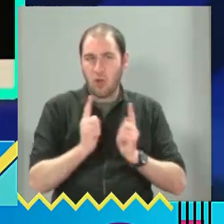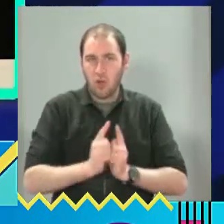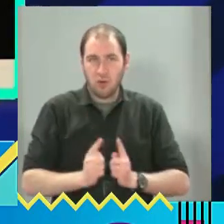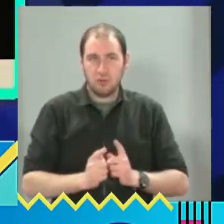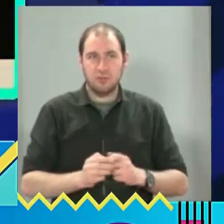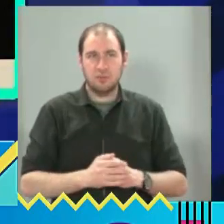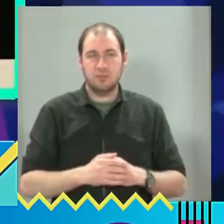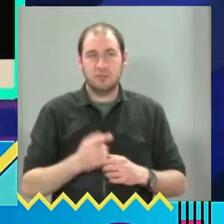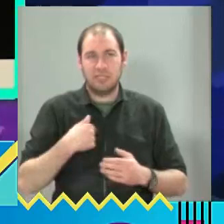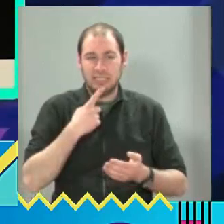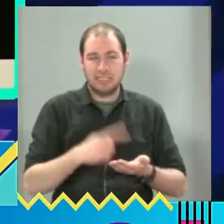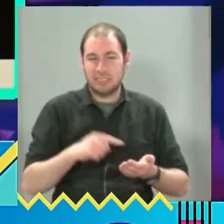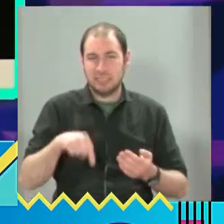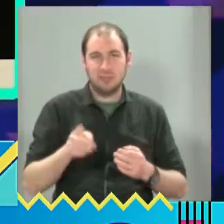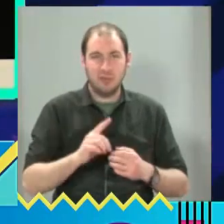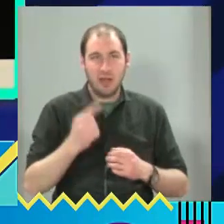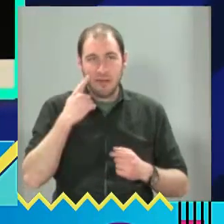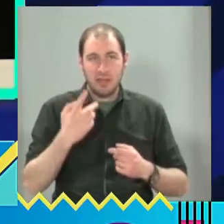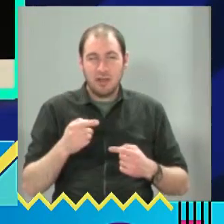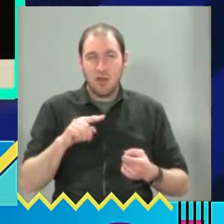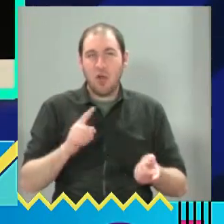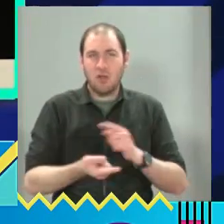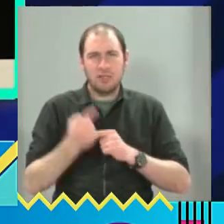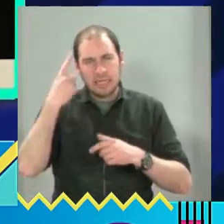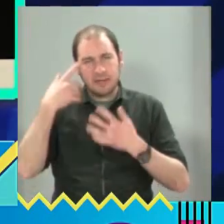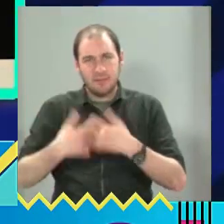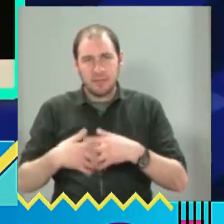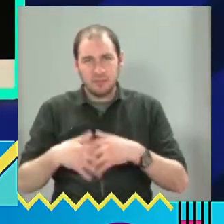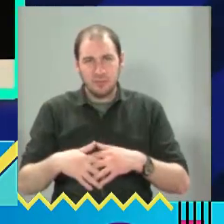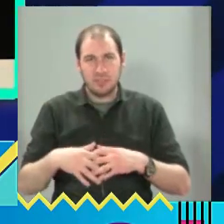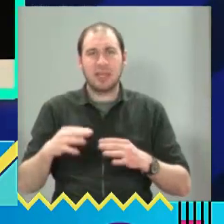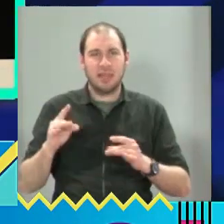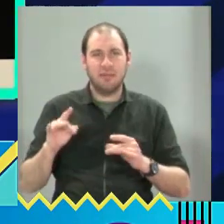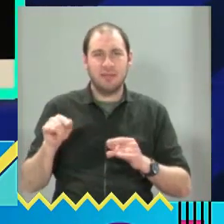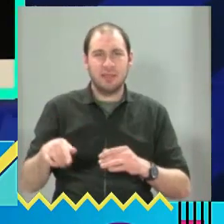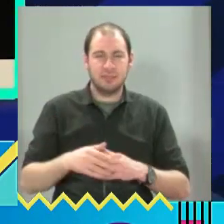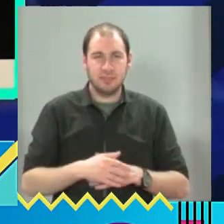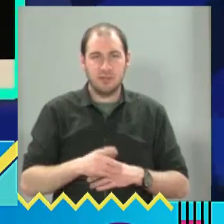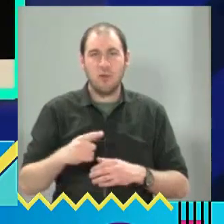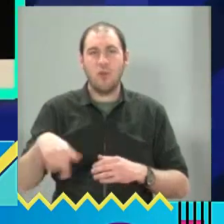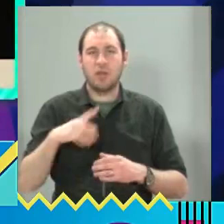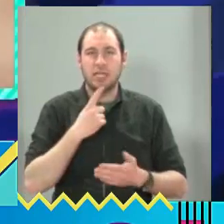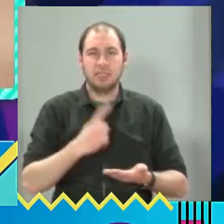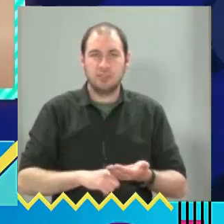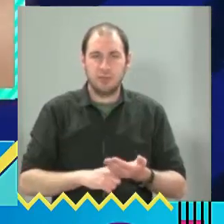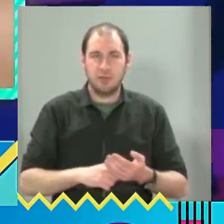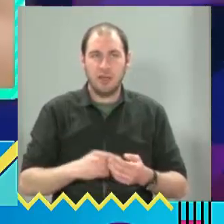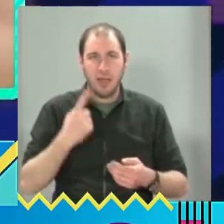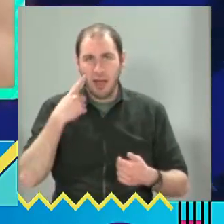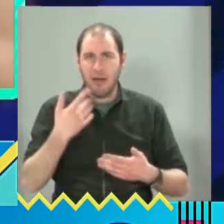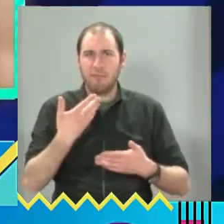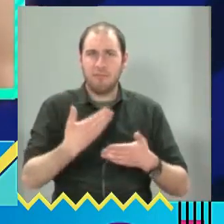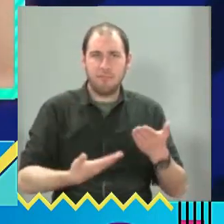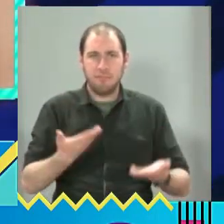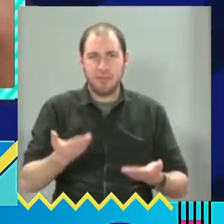Quiero tomar la decisión ya, versus la parte más reflexiva, la que nos cuesta, digamos, y tenemos que tomar una decisión la que evalúa